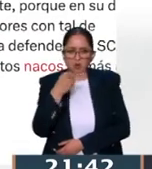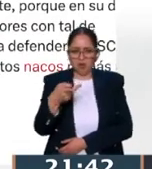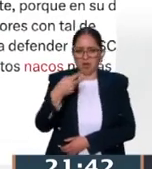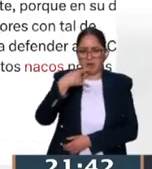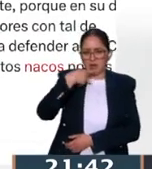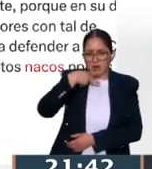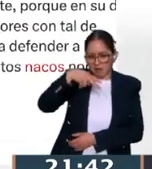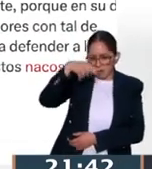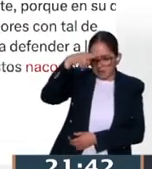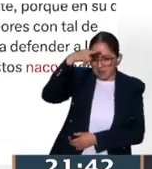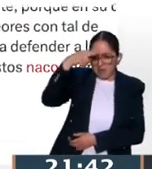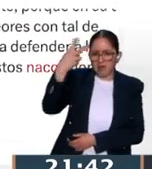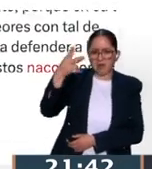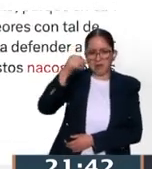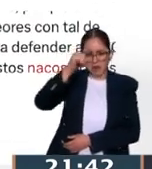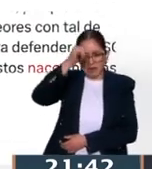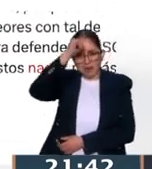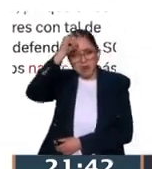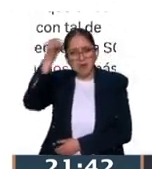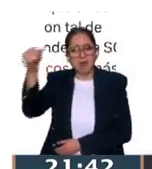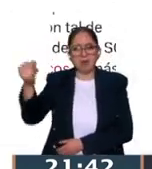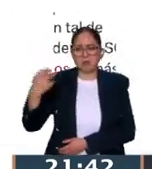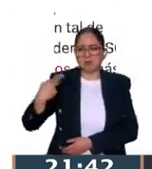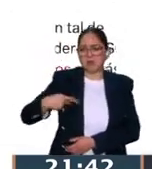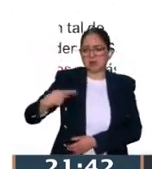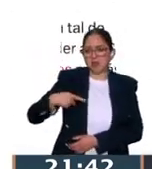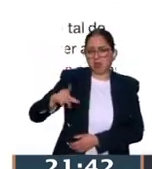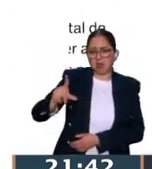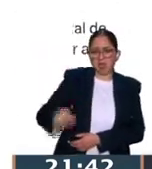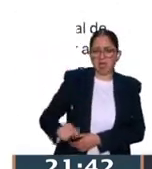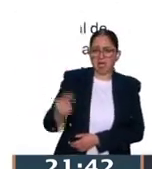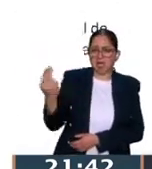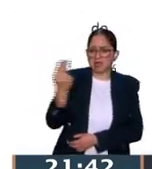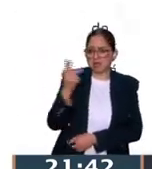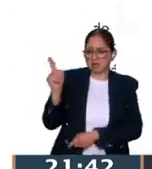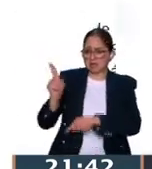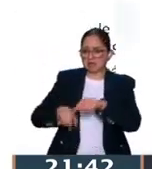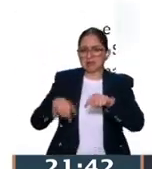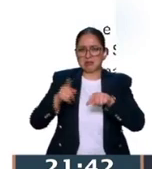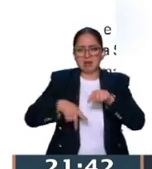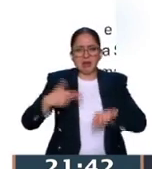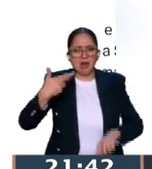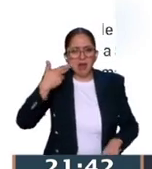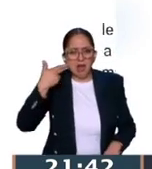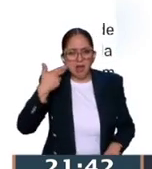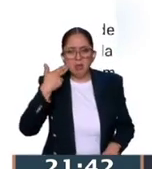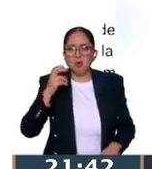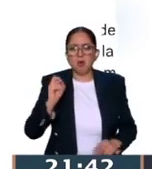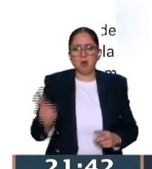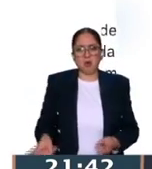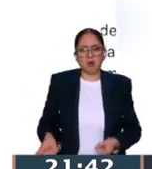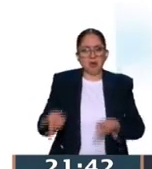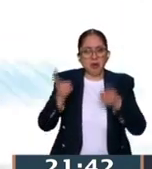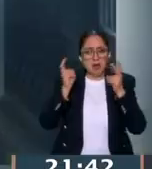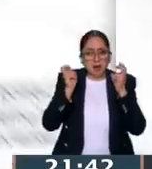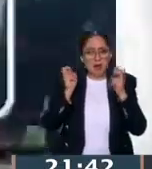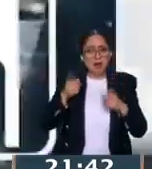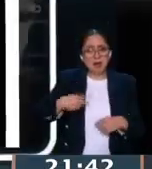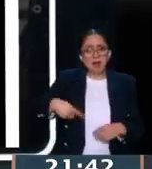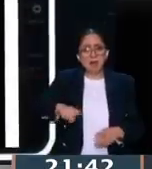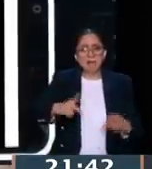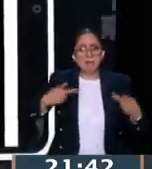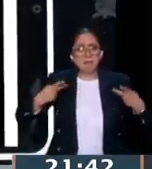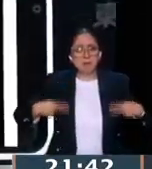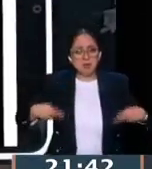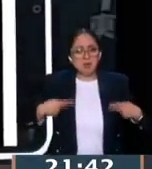imbéciles, ignorantes, gentuza, fumigación de ratas o vándalos, usuarios de redes sociales que